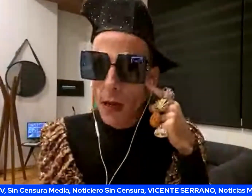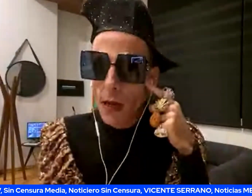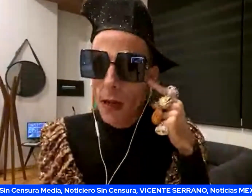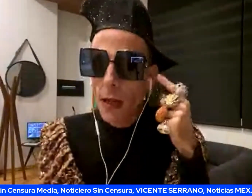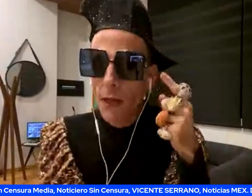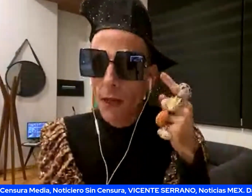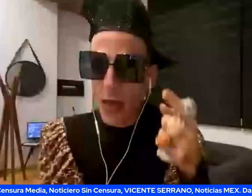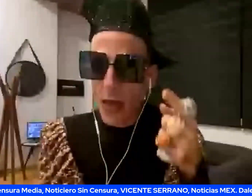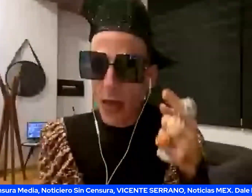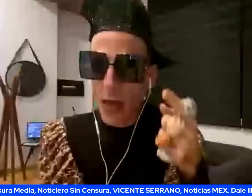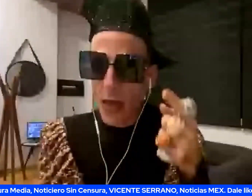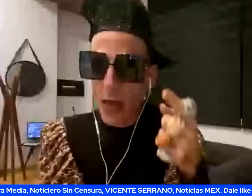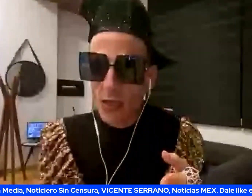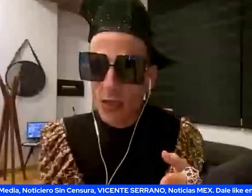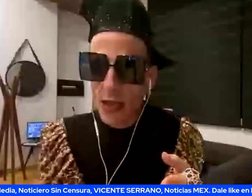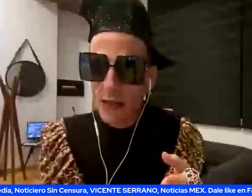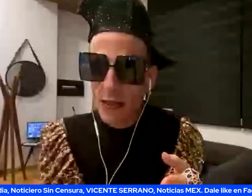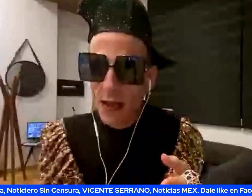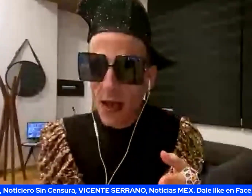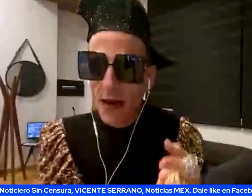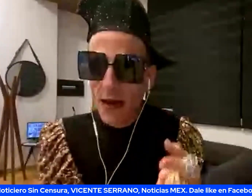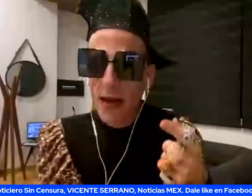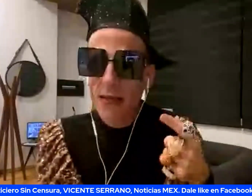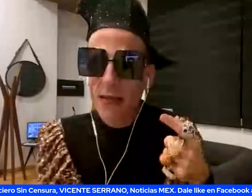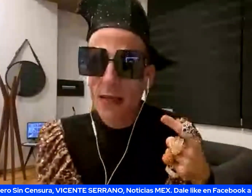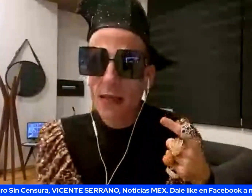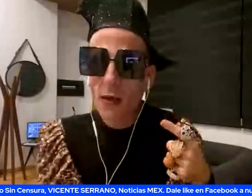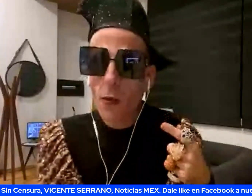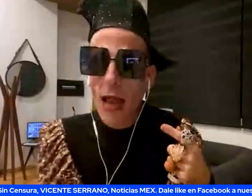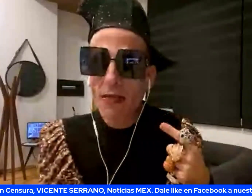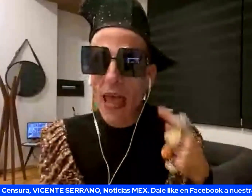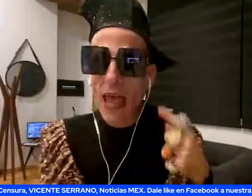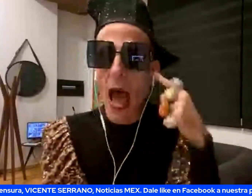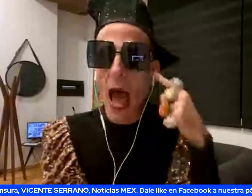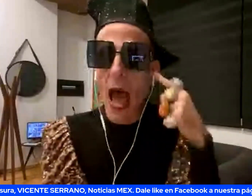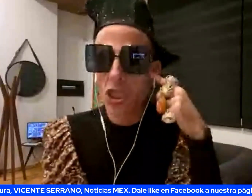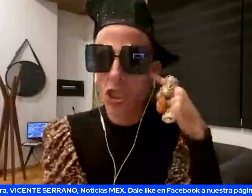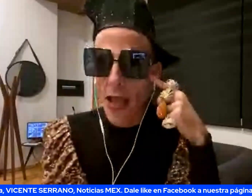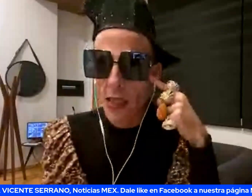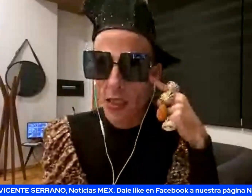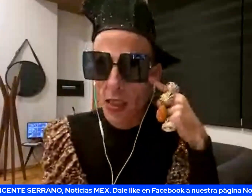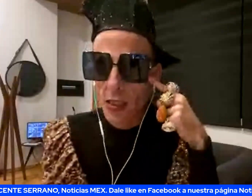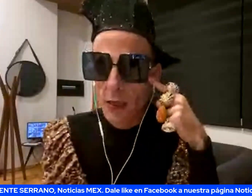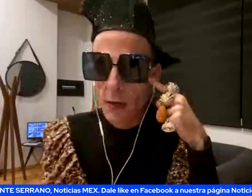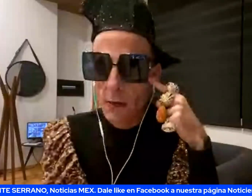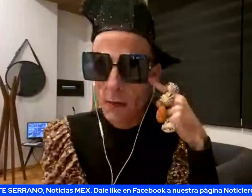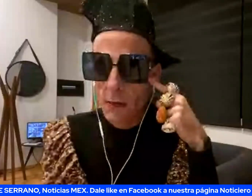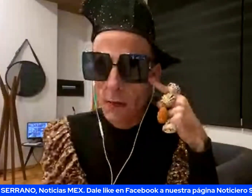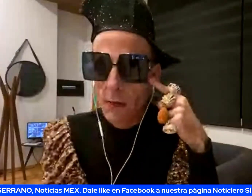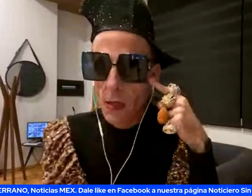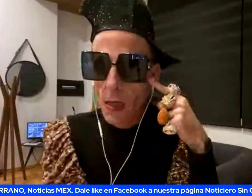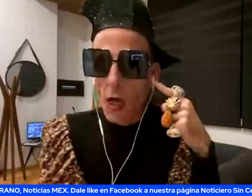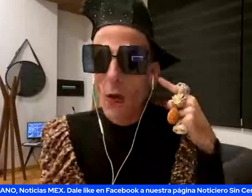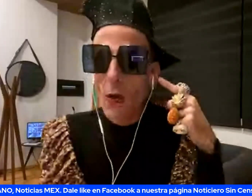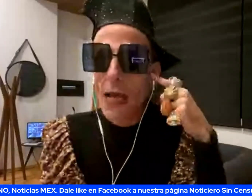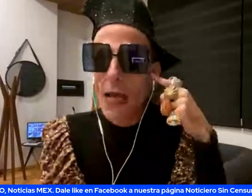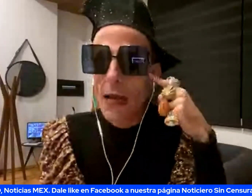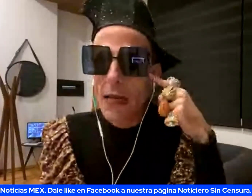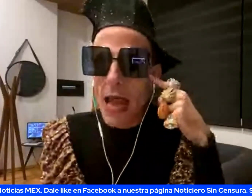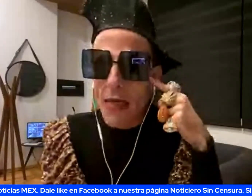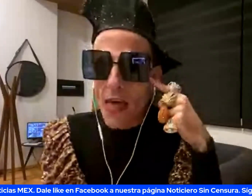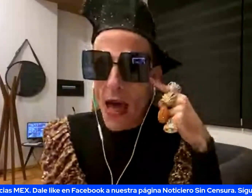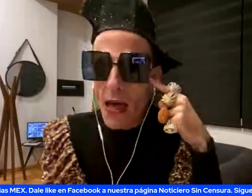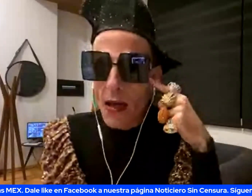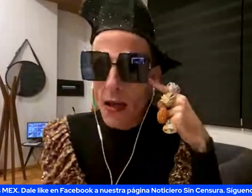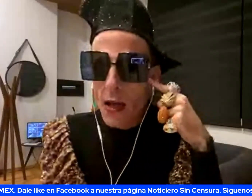Manuel da programas sociales, regresan en circulante. Einsteins no